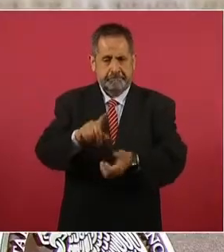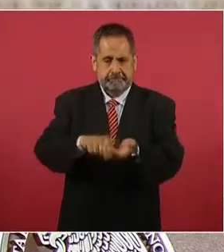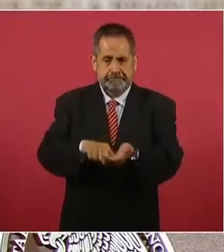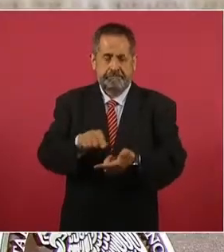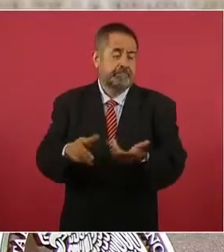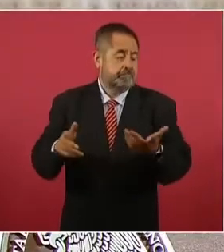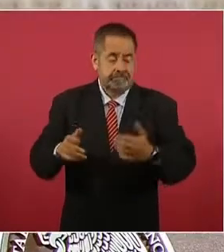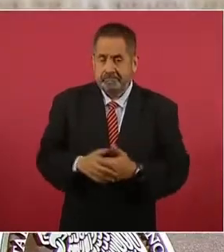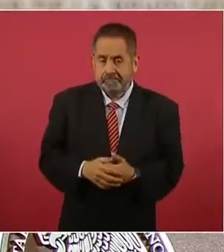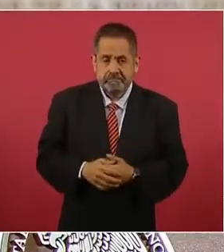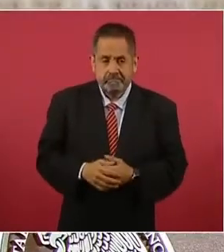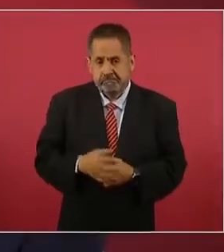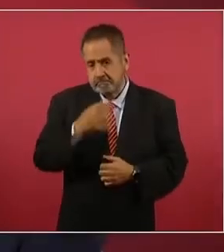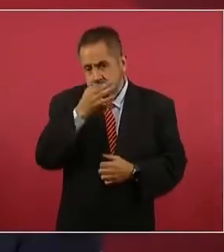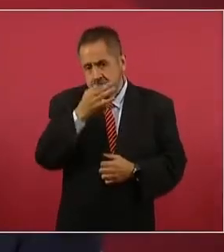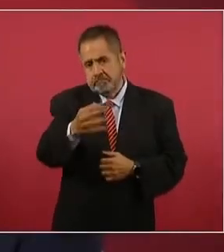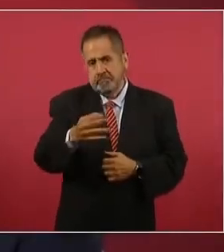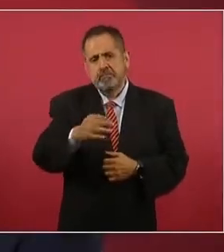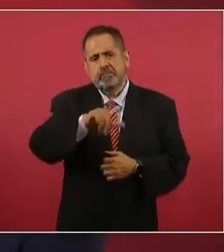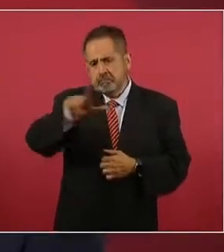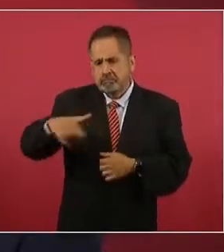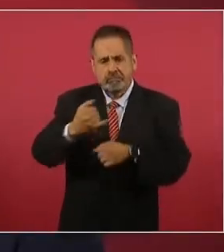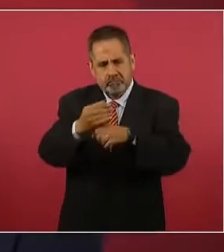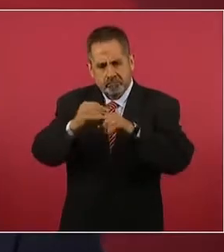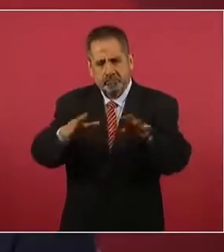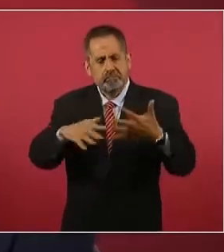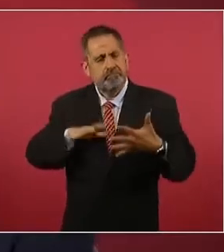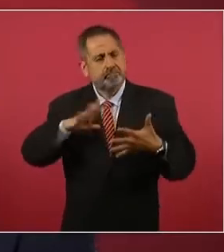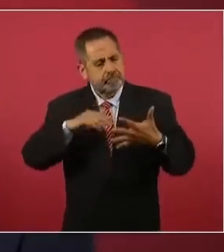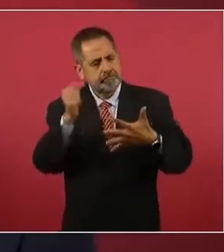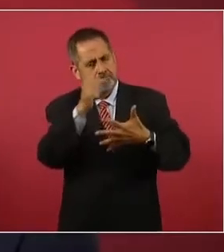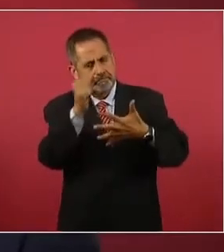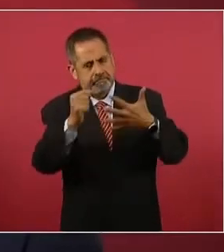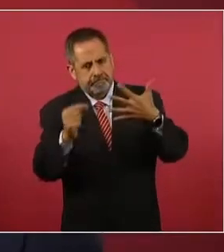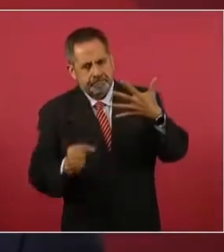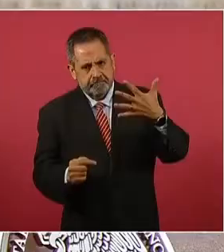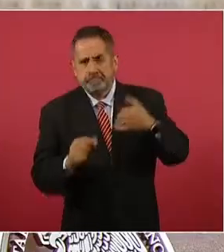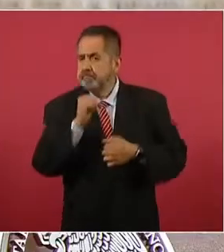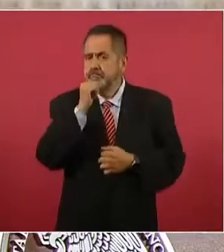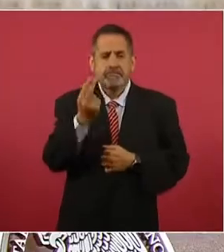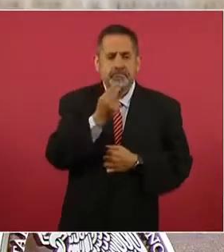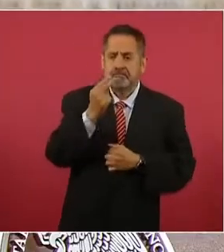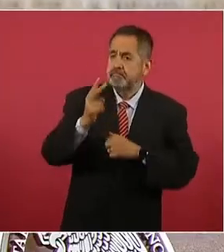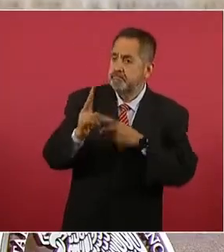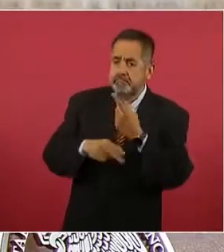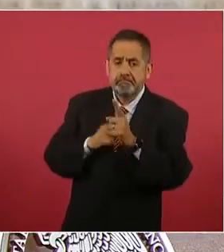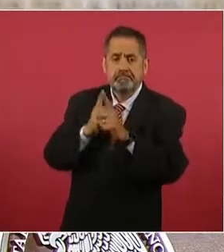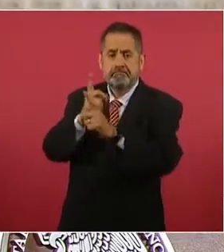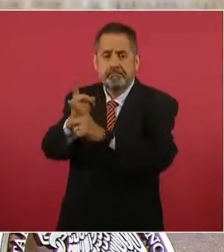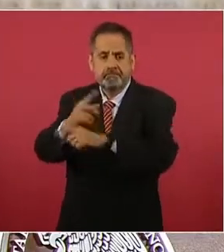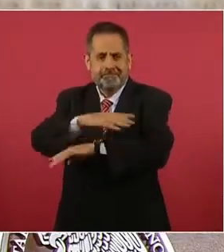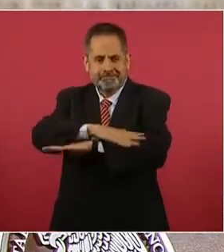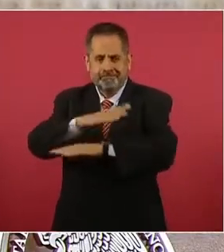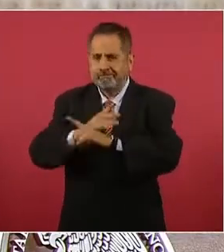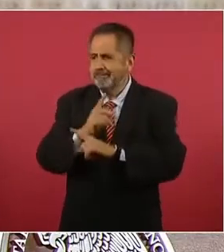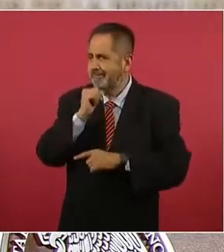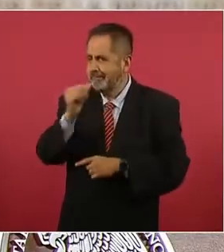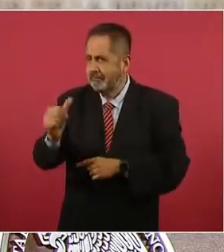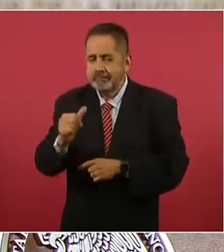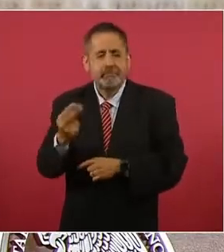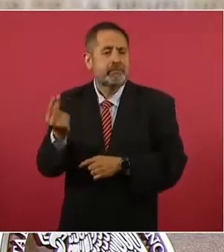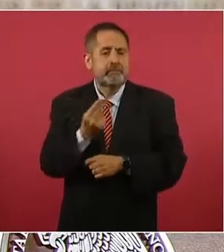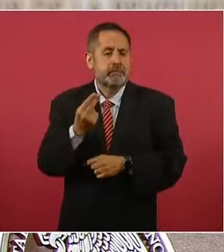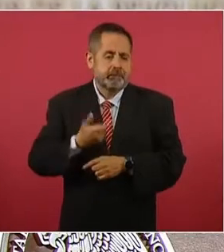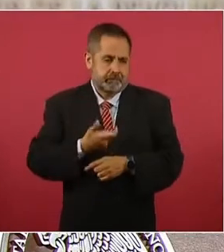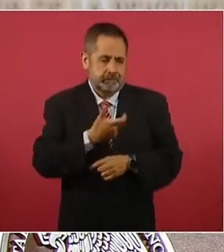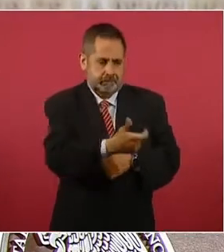Entonces, le hacemos llegar información sobre todos los procesos que ya no necesitan ni de ventanilla y mucho menos de un